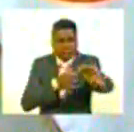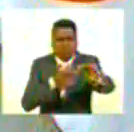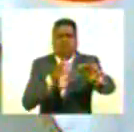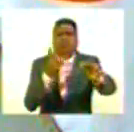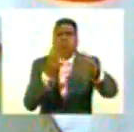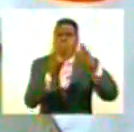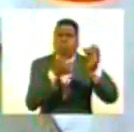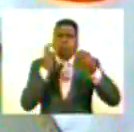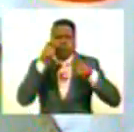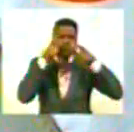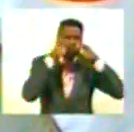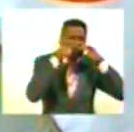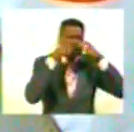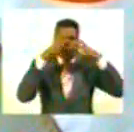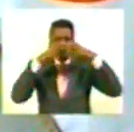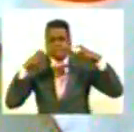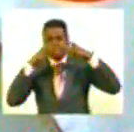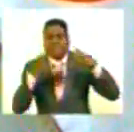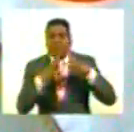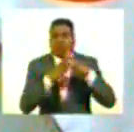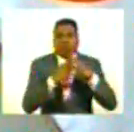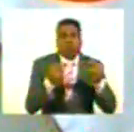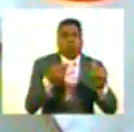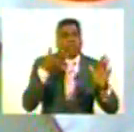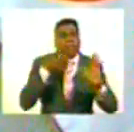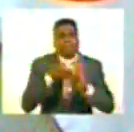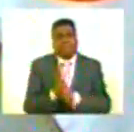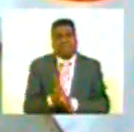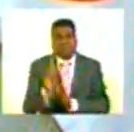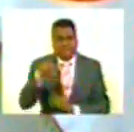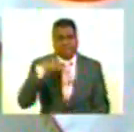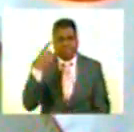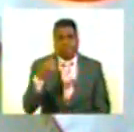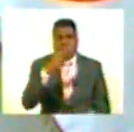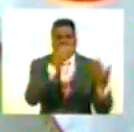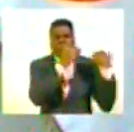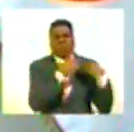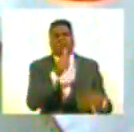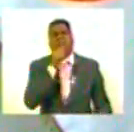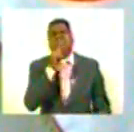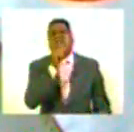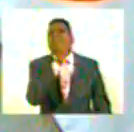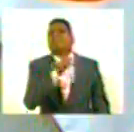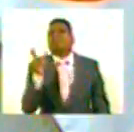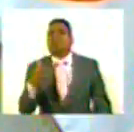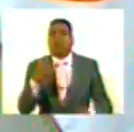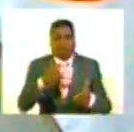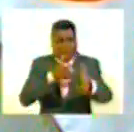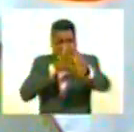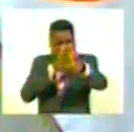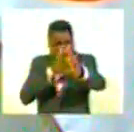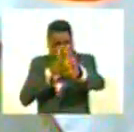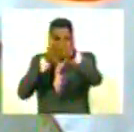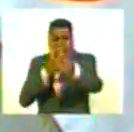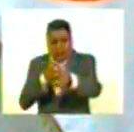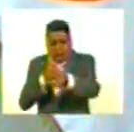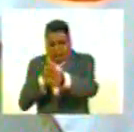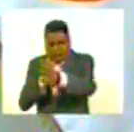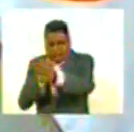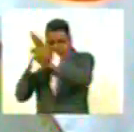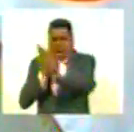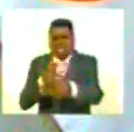isométricos, así como las investigaciones de campo para dar con estos responsables, estos francos tiradores de la MUC, que